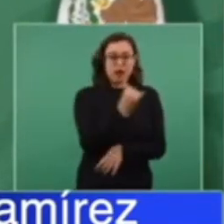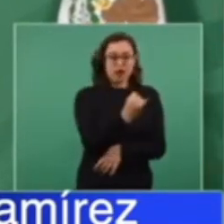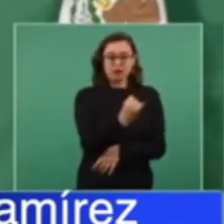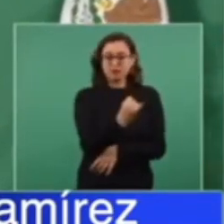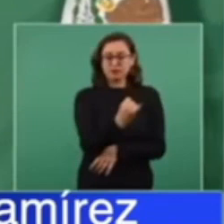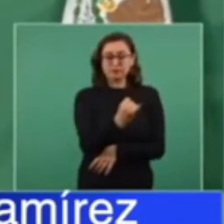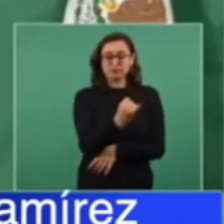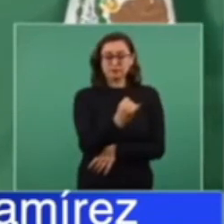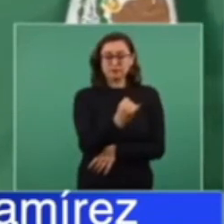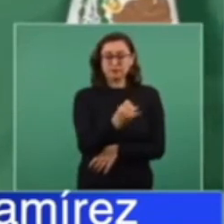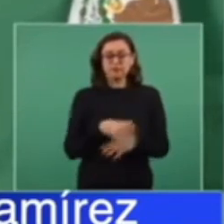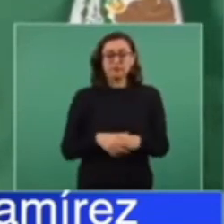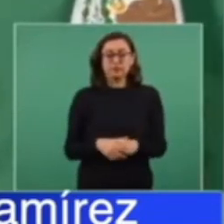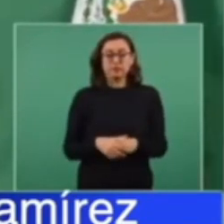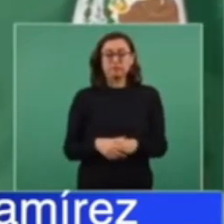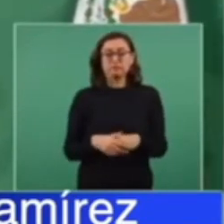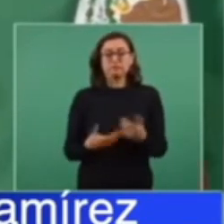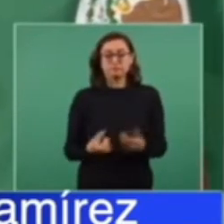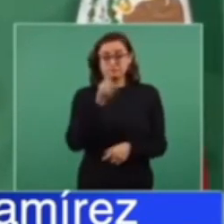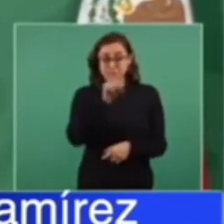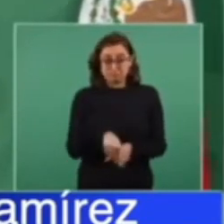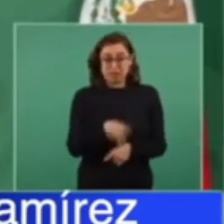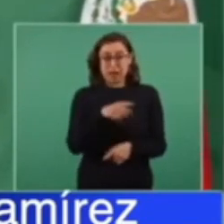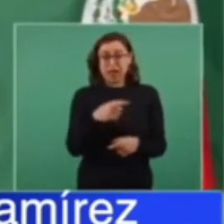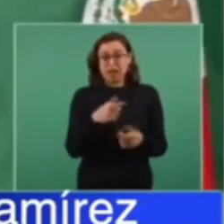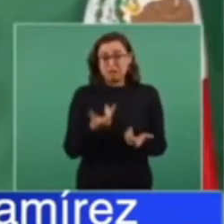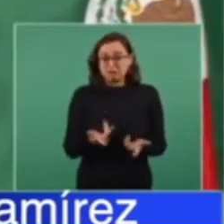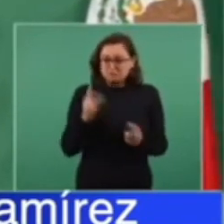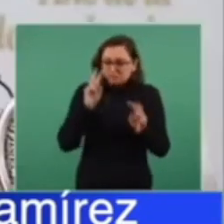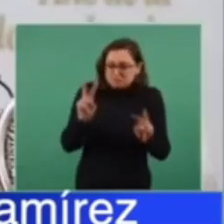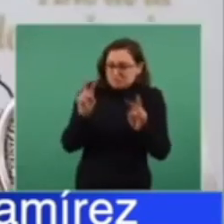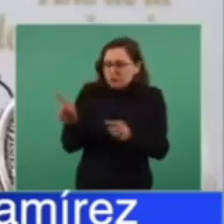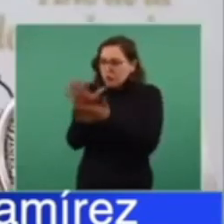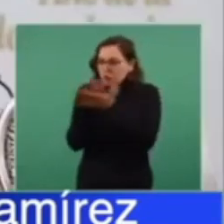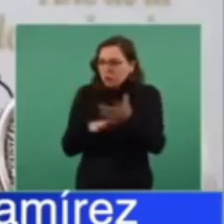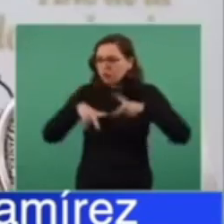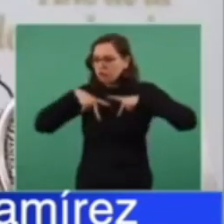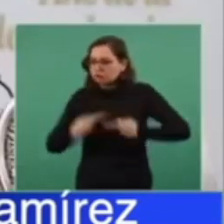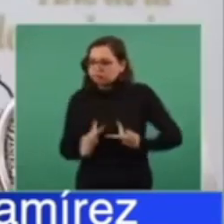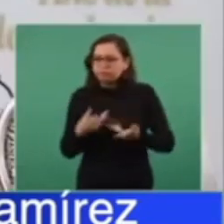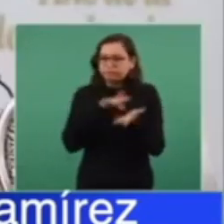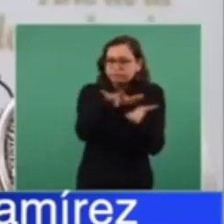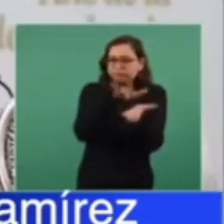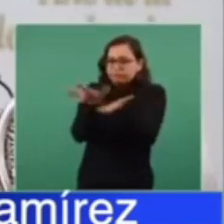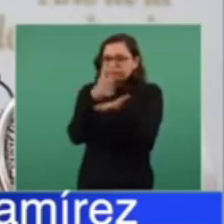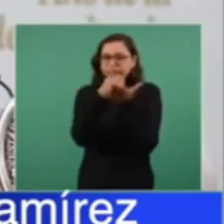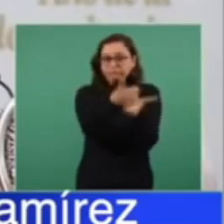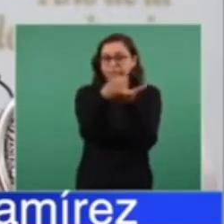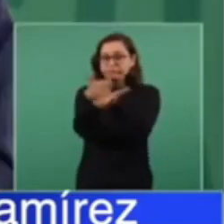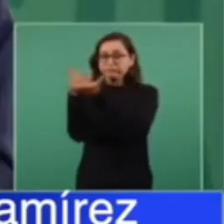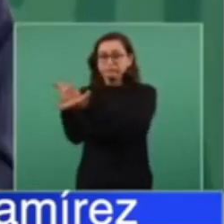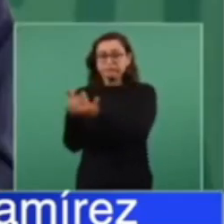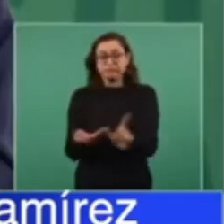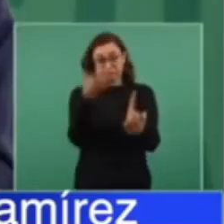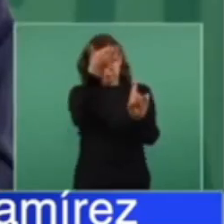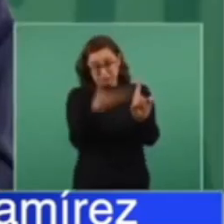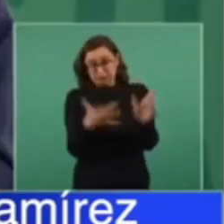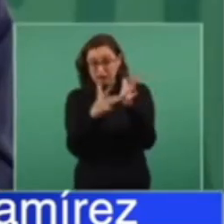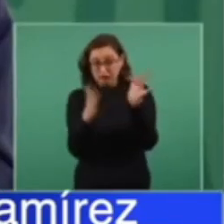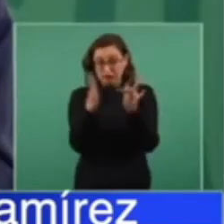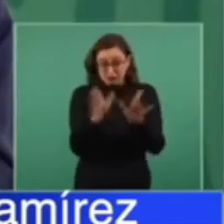débiles, a los humildes. Si todos fuésemos